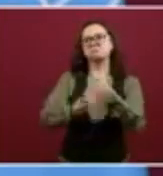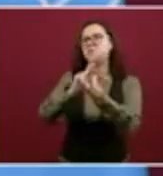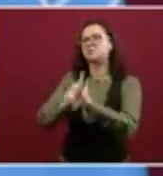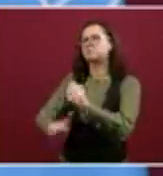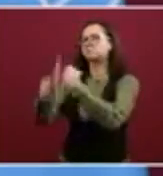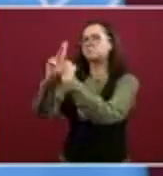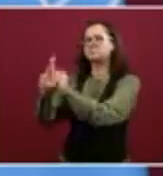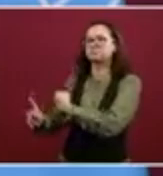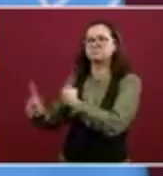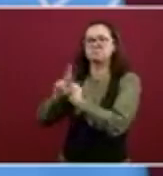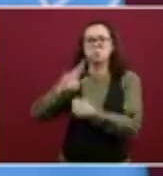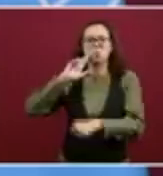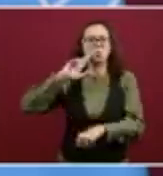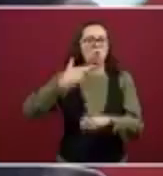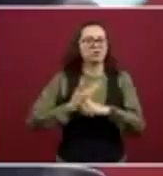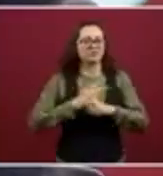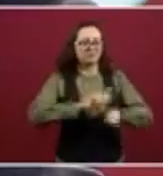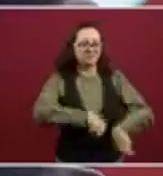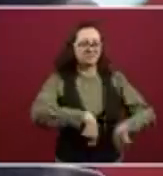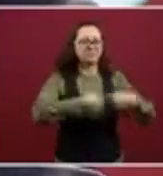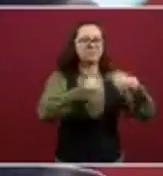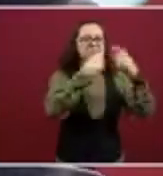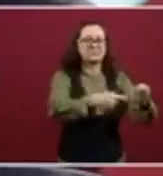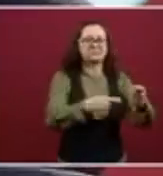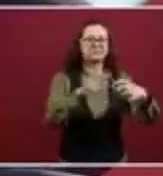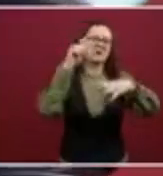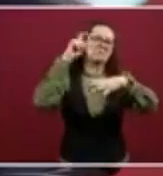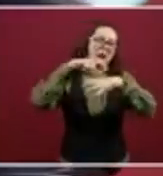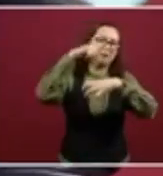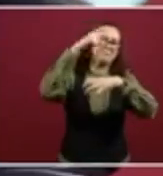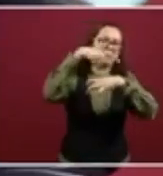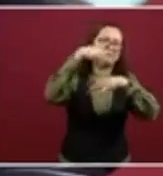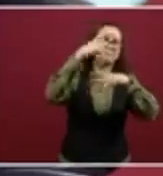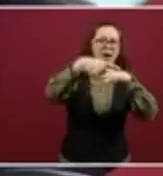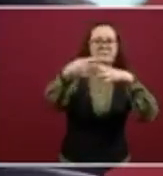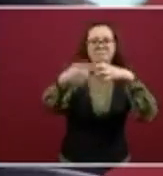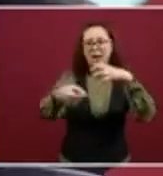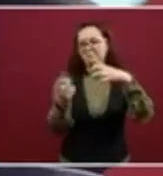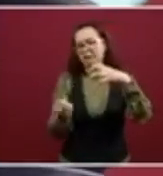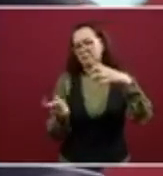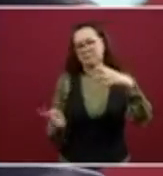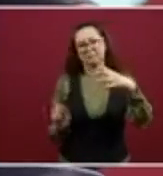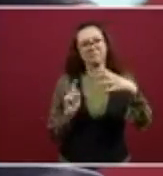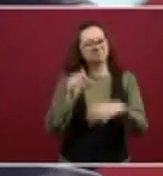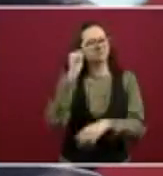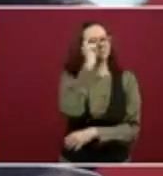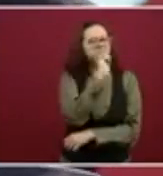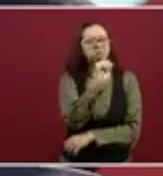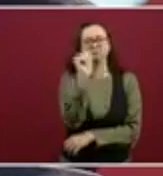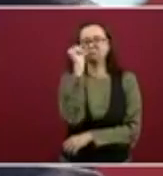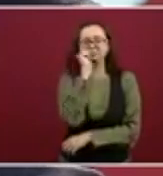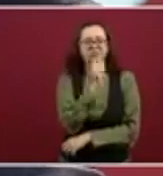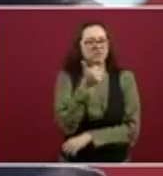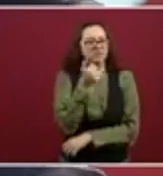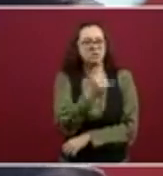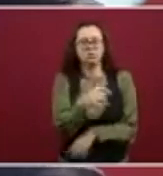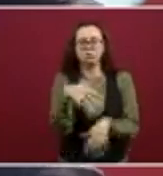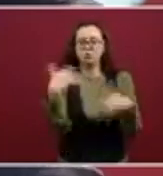desempeñarse, atender asuntos en todos los países. Es un